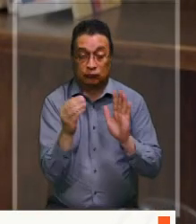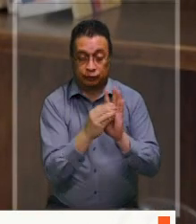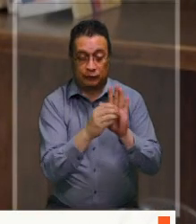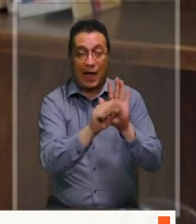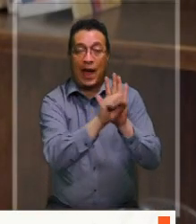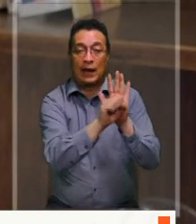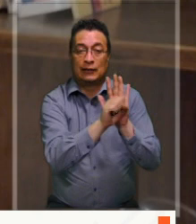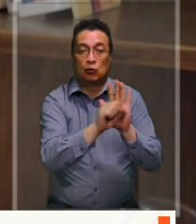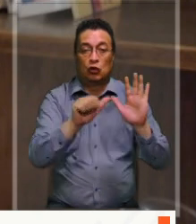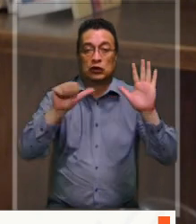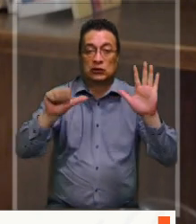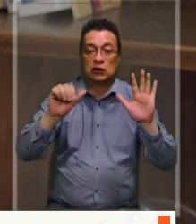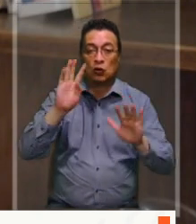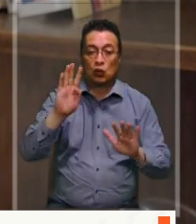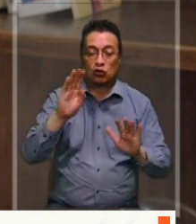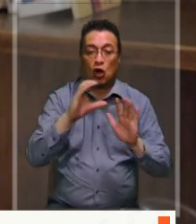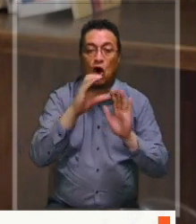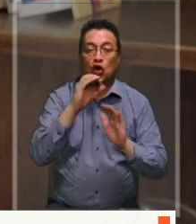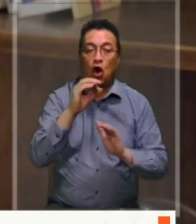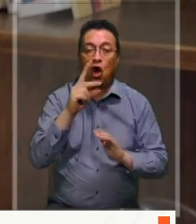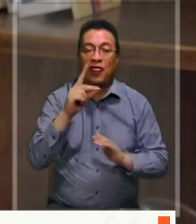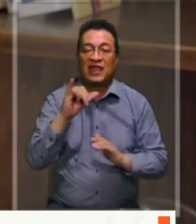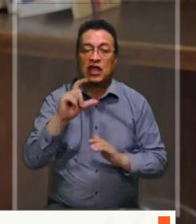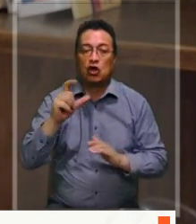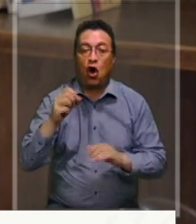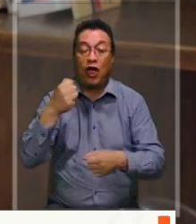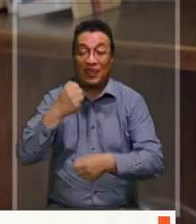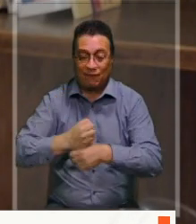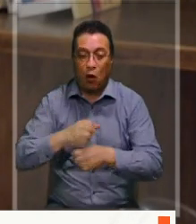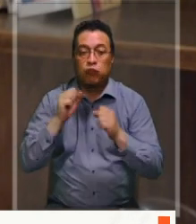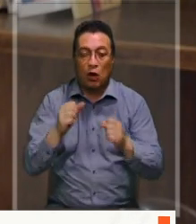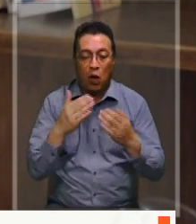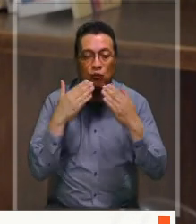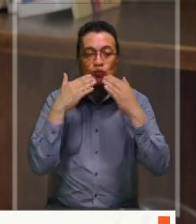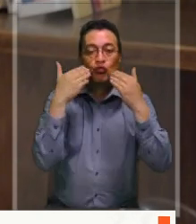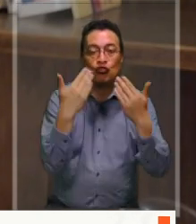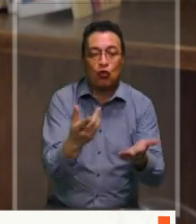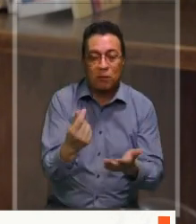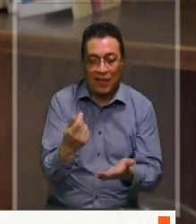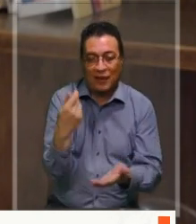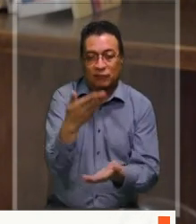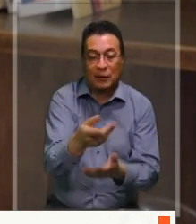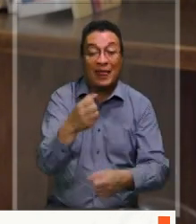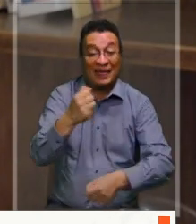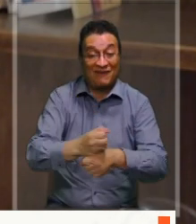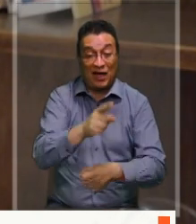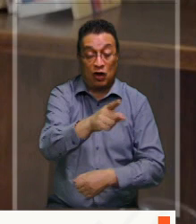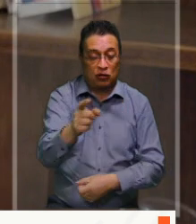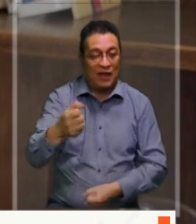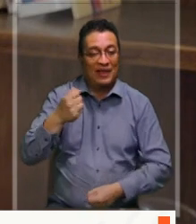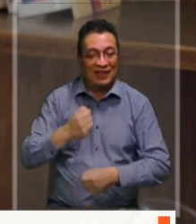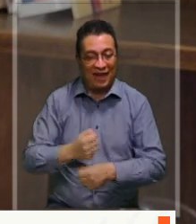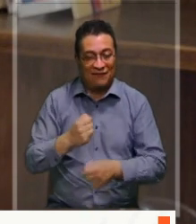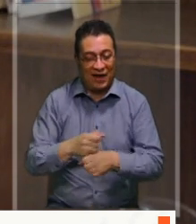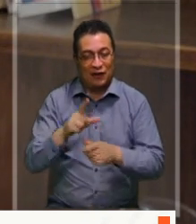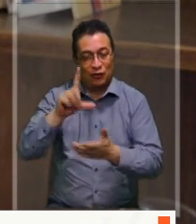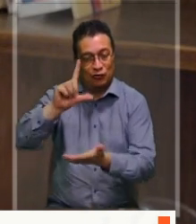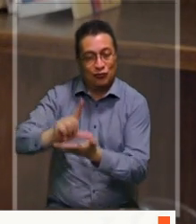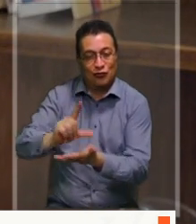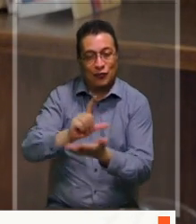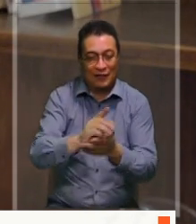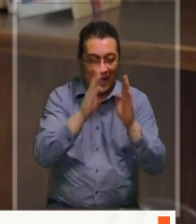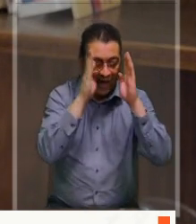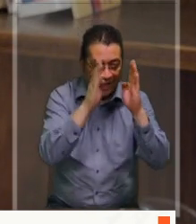artículo 64 del Código del Trabajo, pueden recibir propinas todos aquellos trabajadores que se desempeñen en establecimientos que